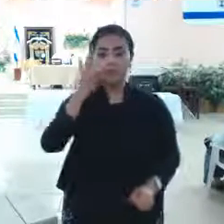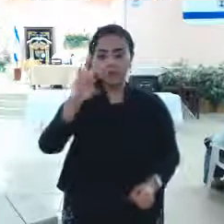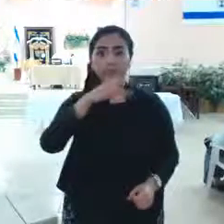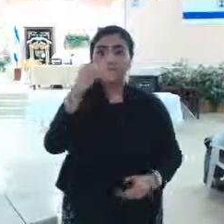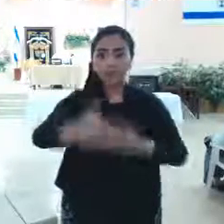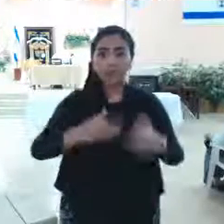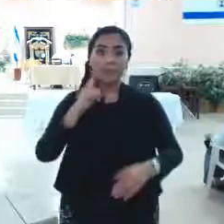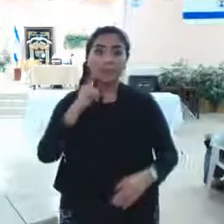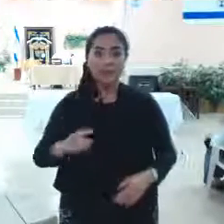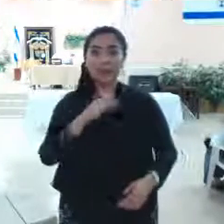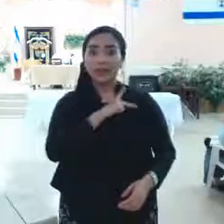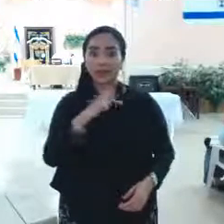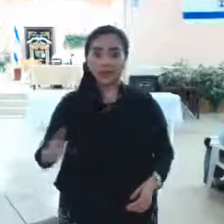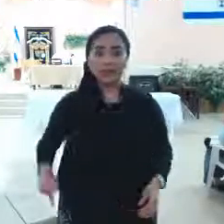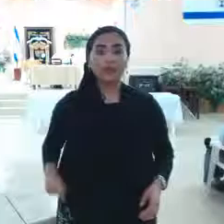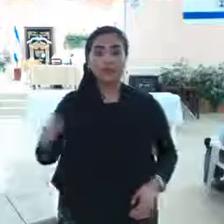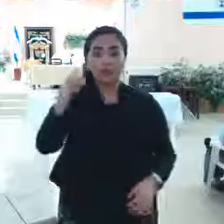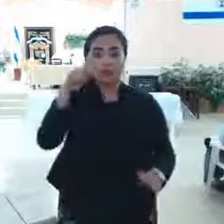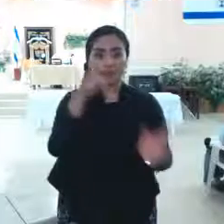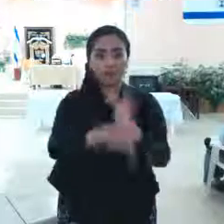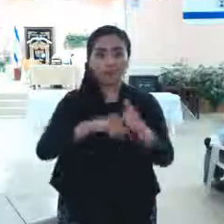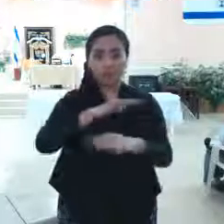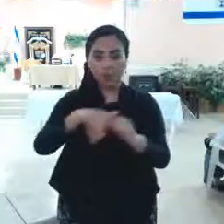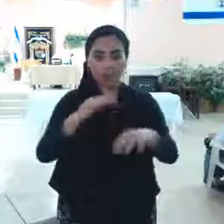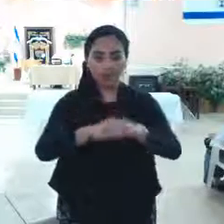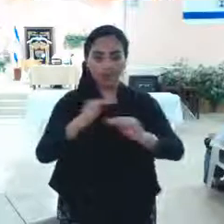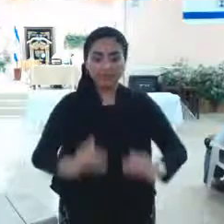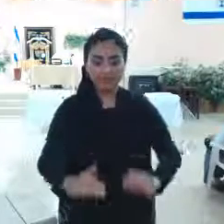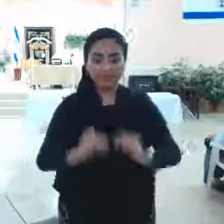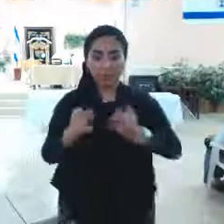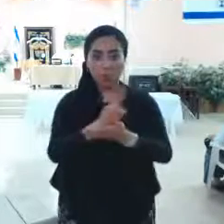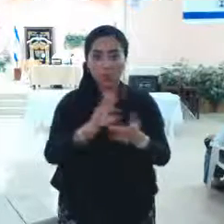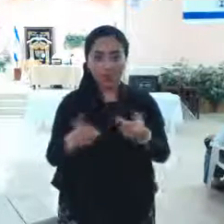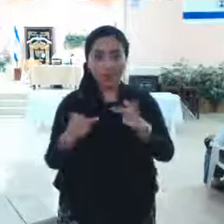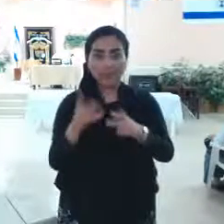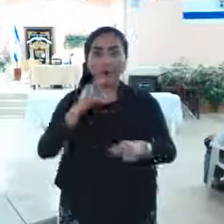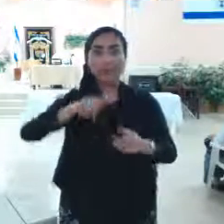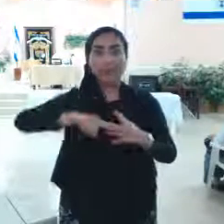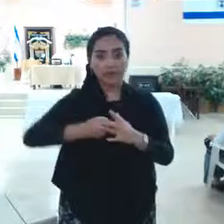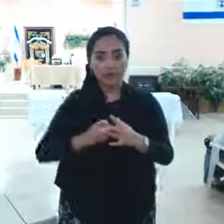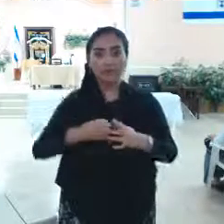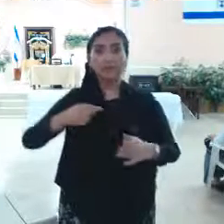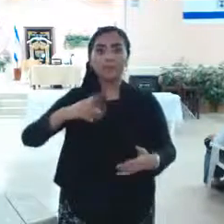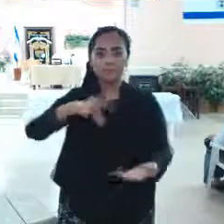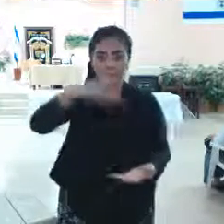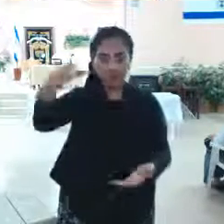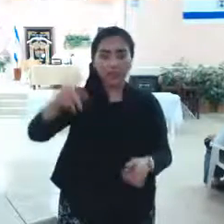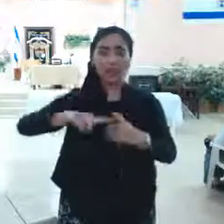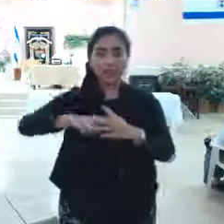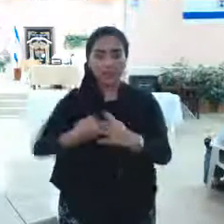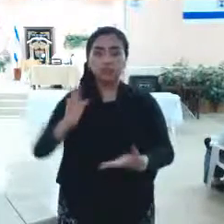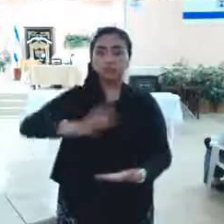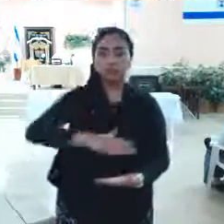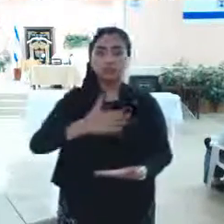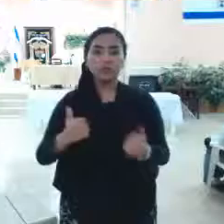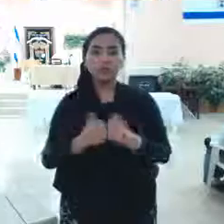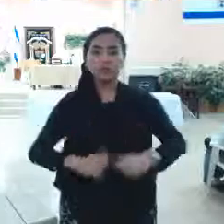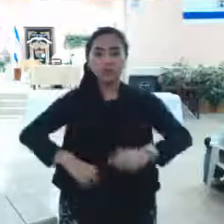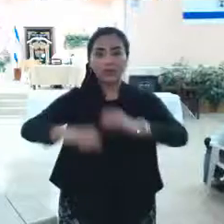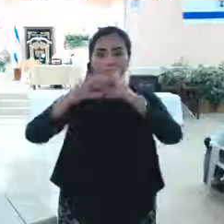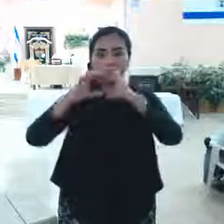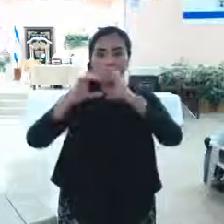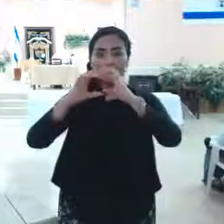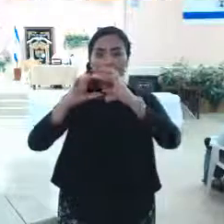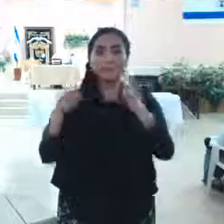Entonces mandó 27. Ezequías a sacrificar el holocausto en el altar, y cuando comenzó el holocausto comenzaron también el cántico de Yahweh con las trompetas y